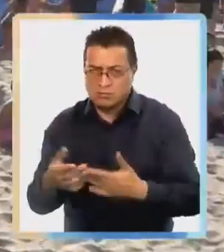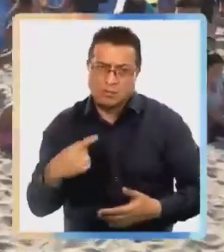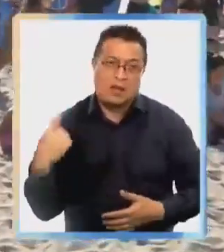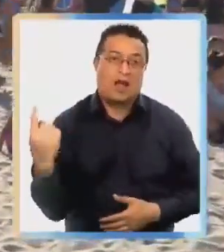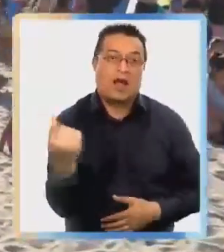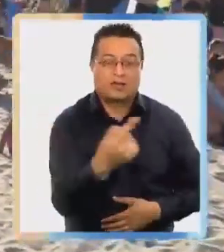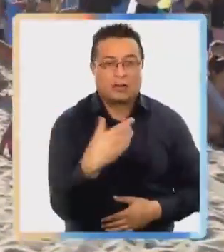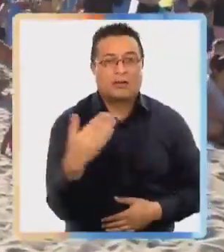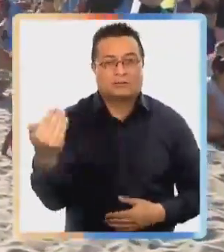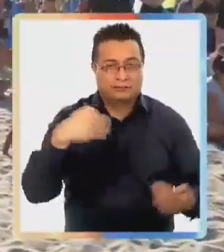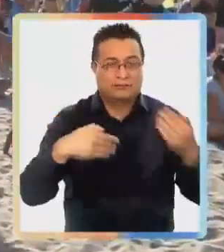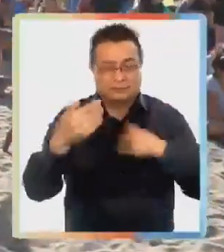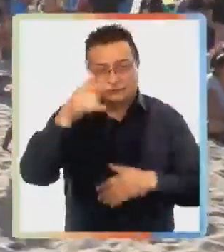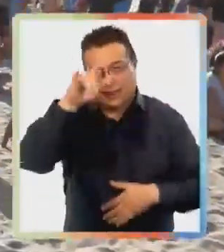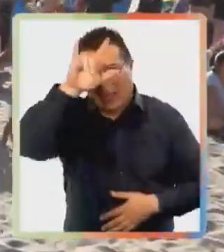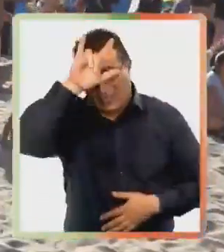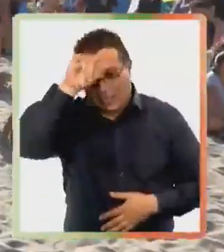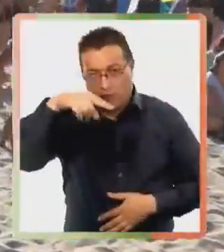año.